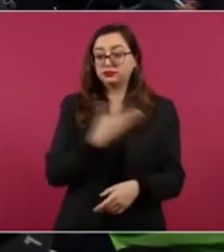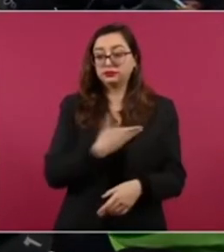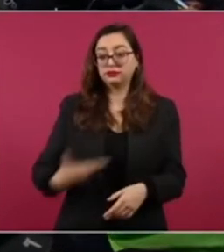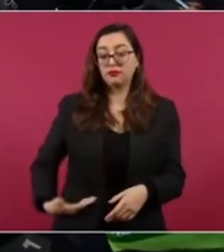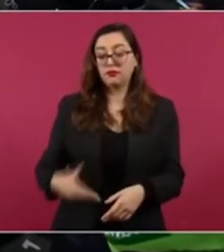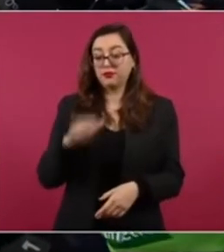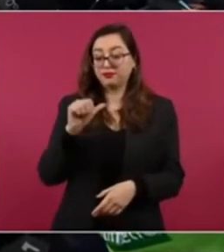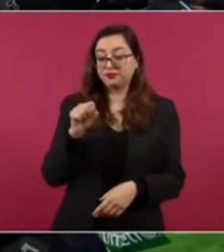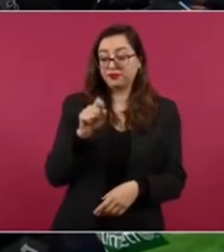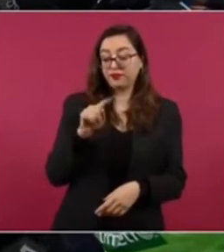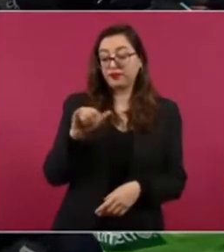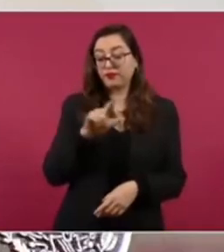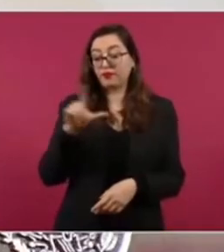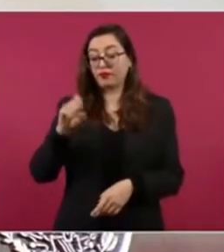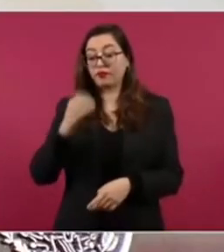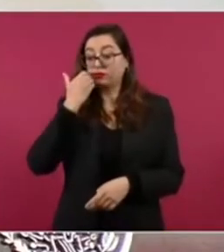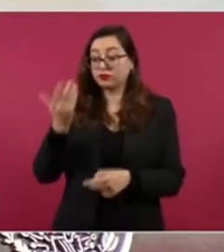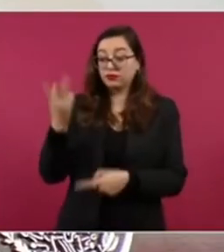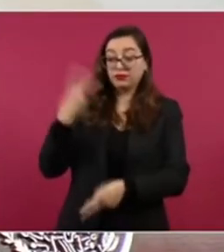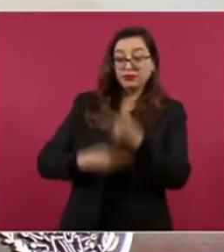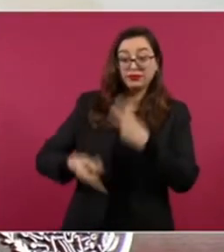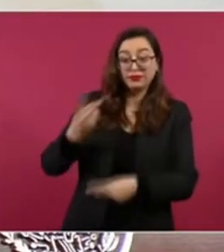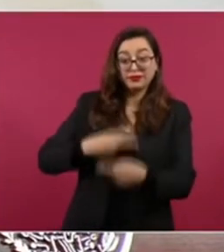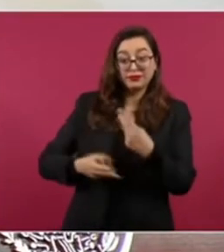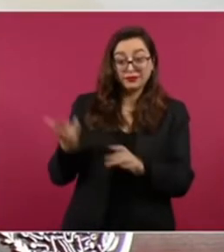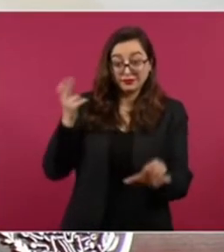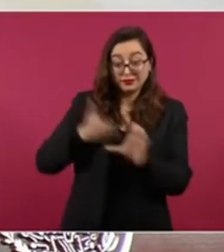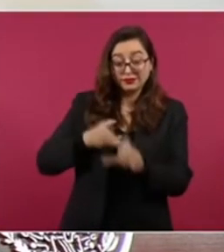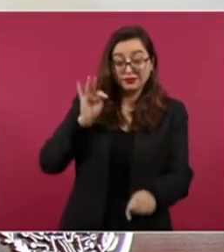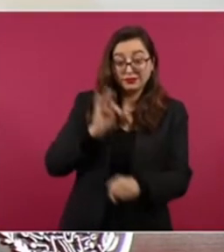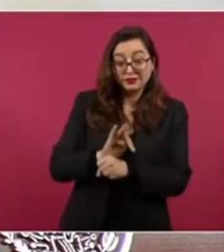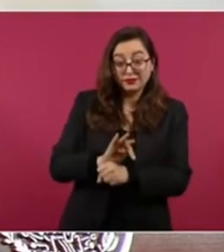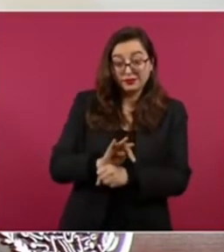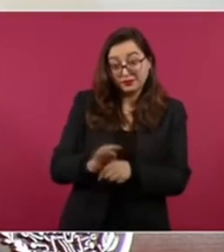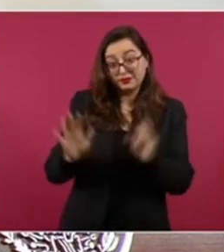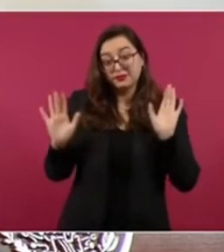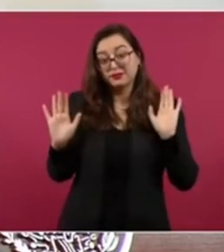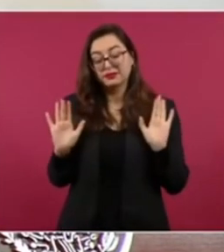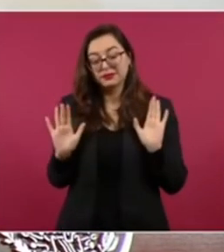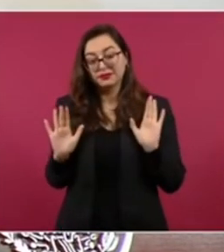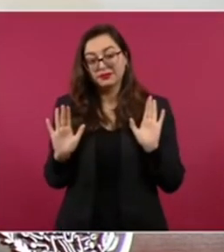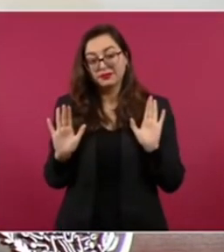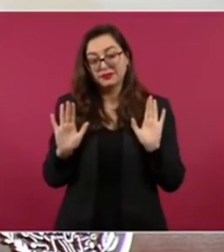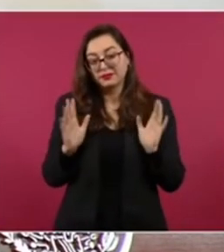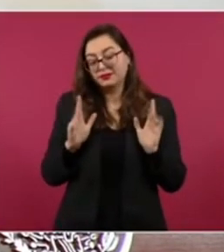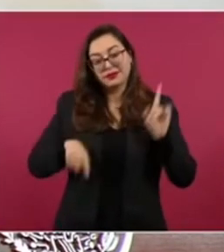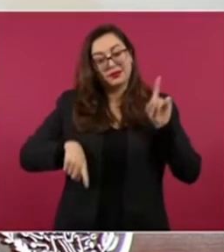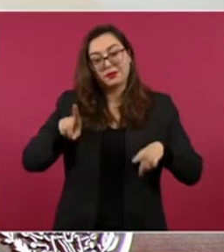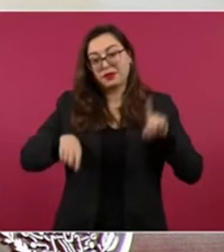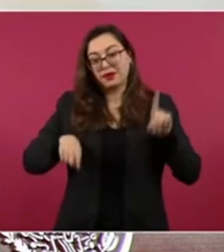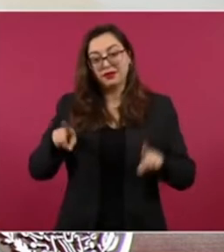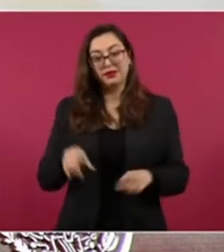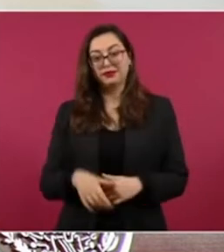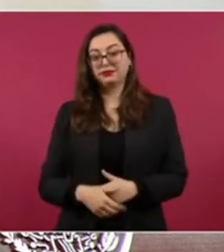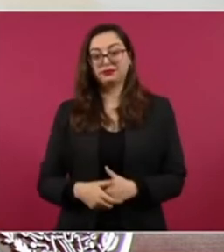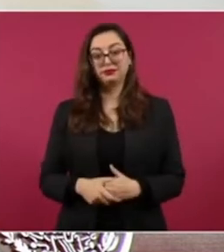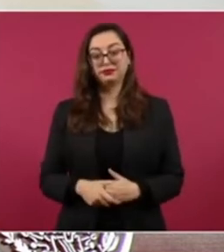porque